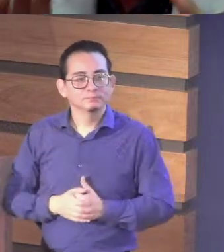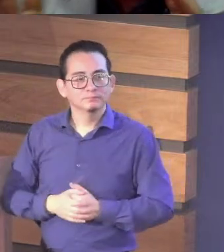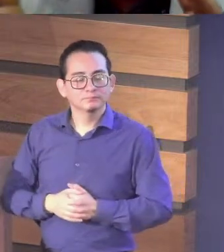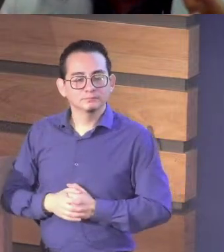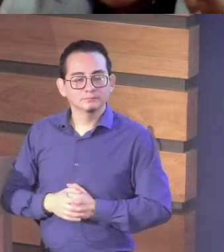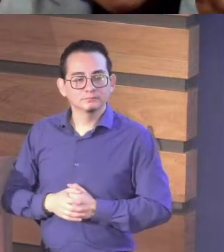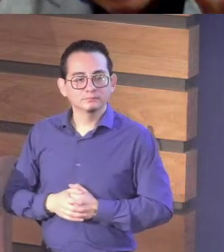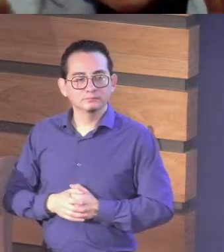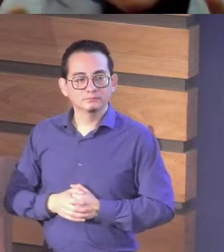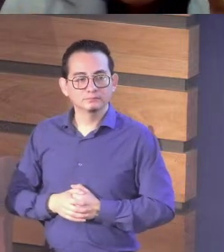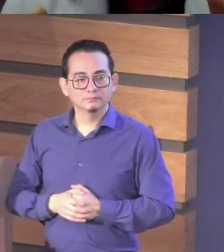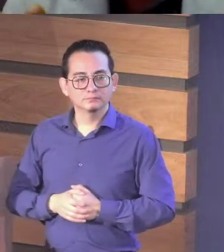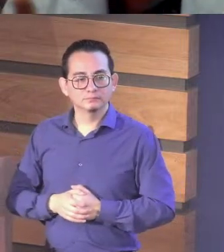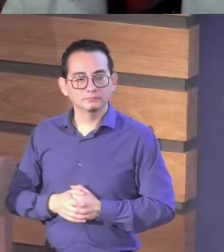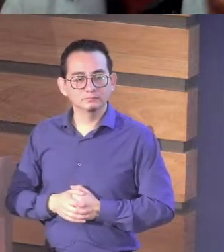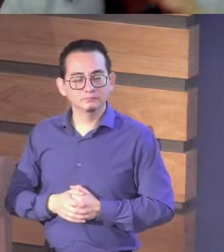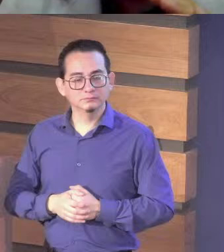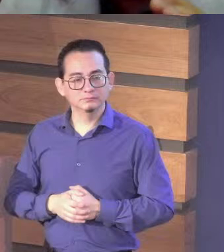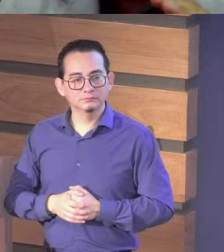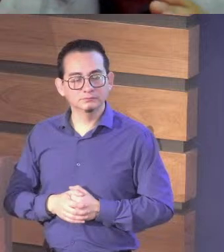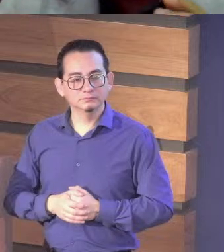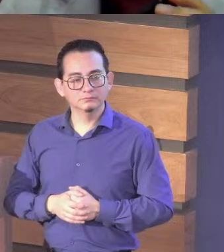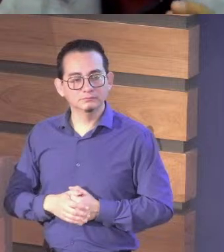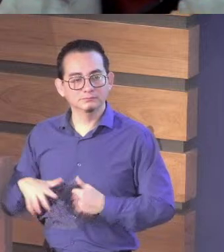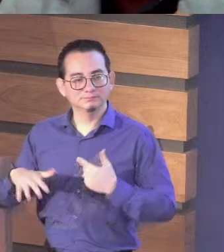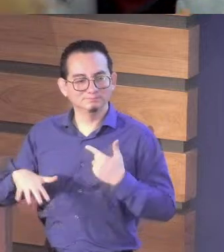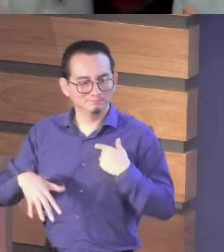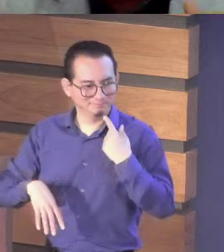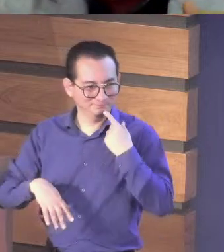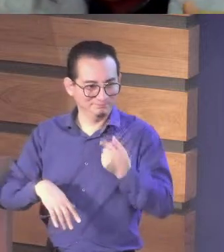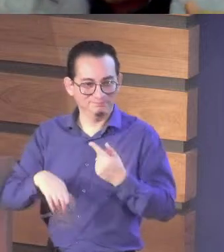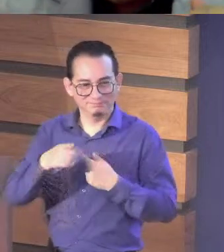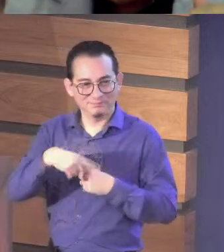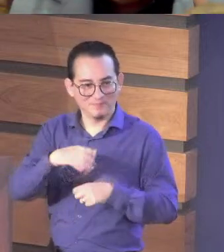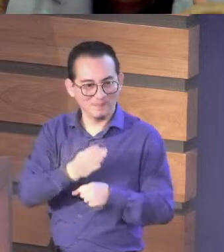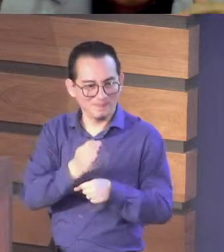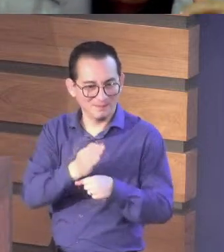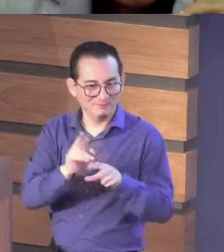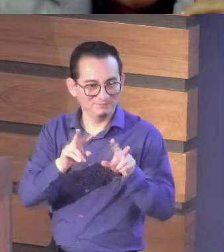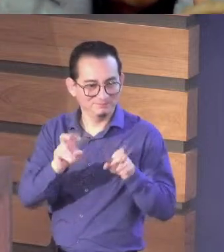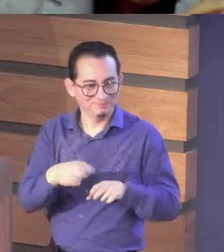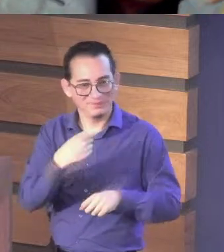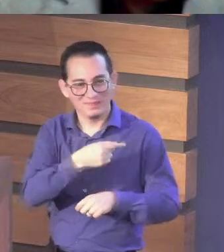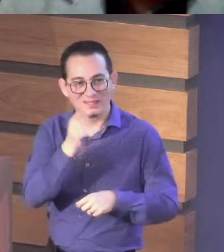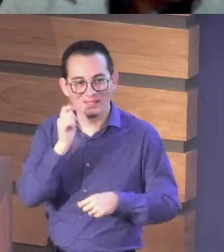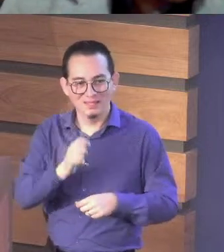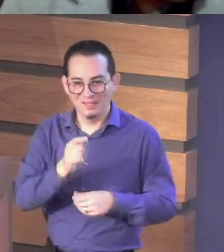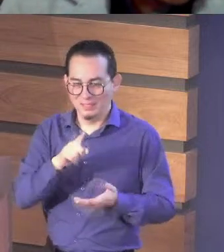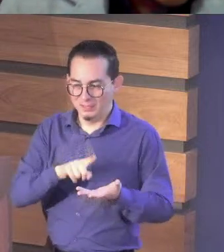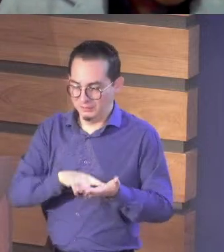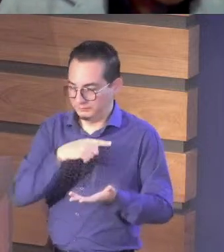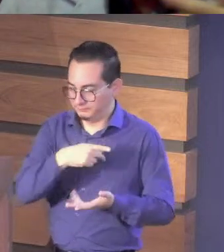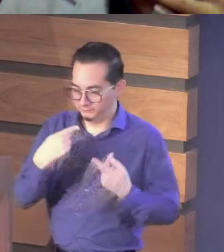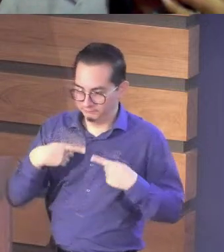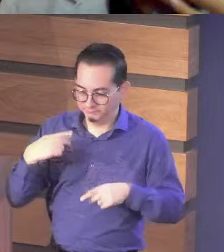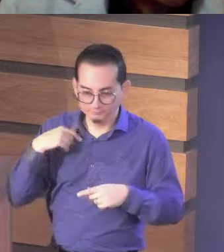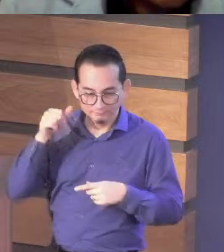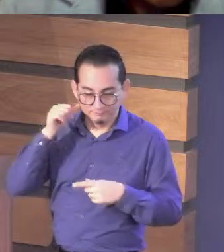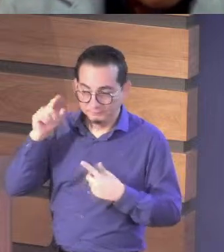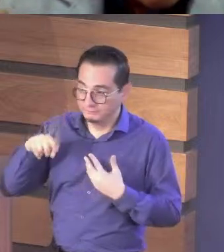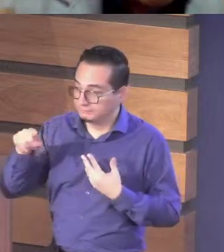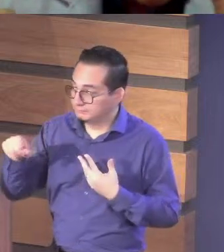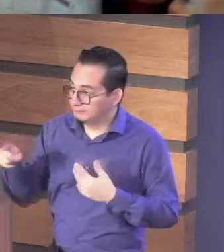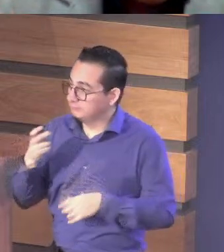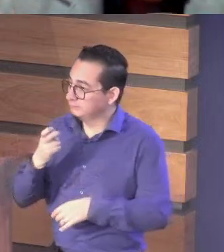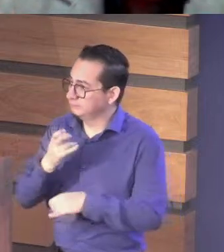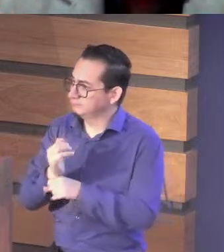Bueno, como les decía al principio, fue un estudio hecho en personas que tenían una audiometría previa y una audiometría de